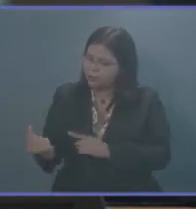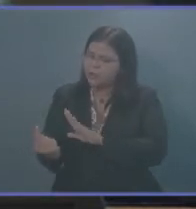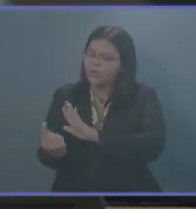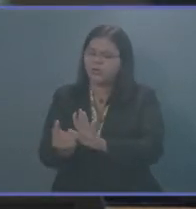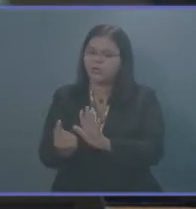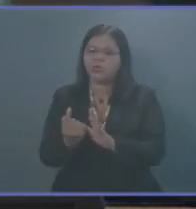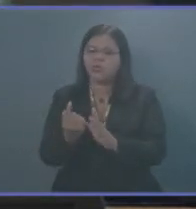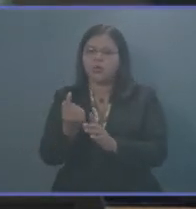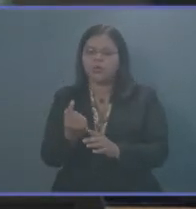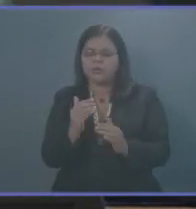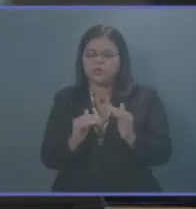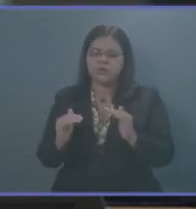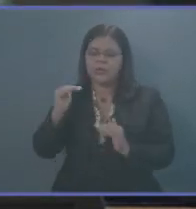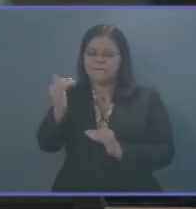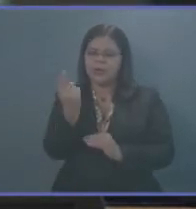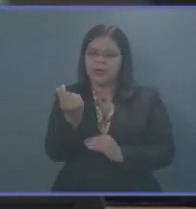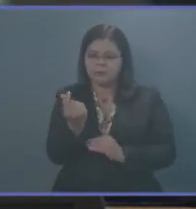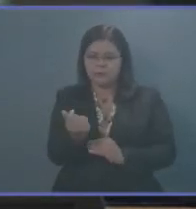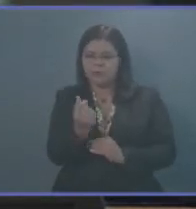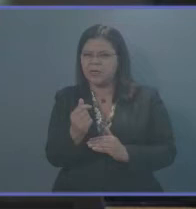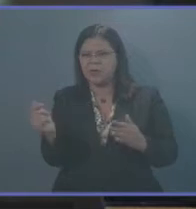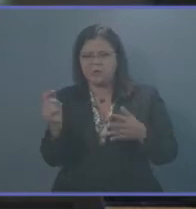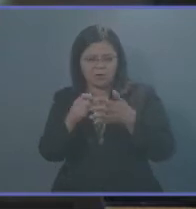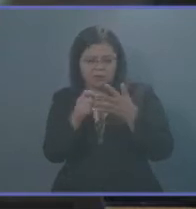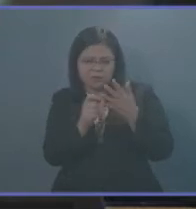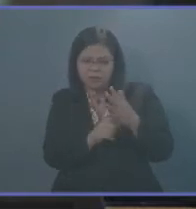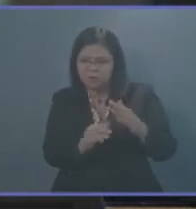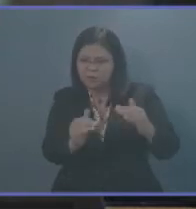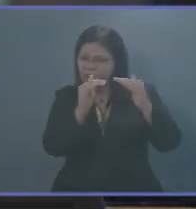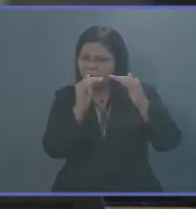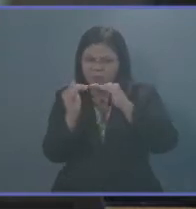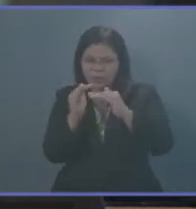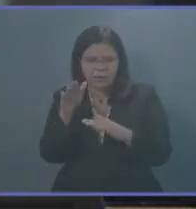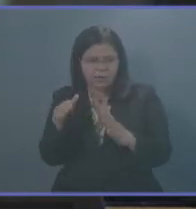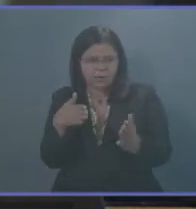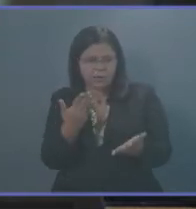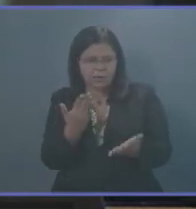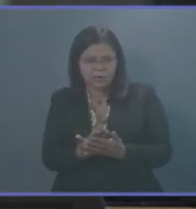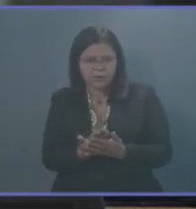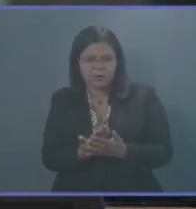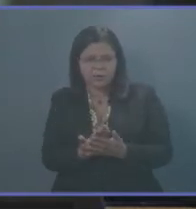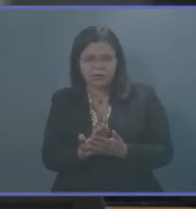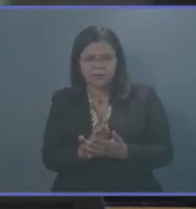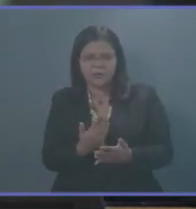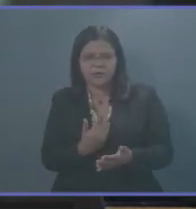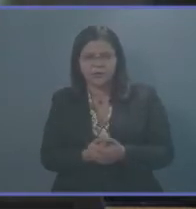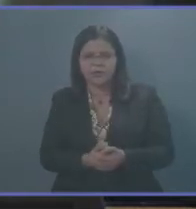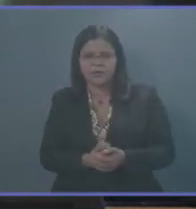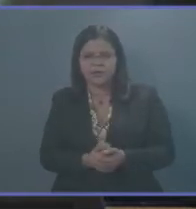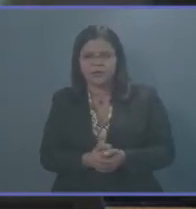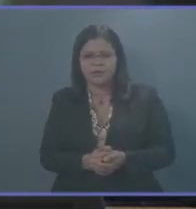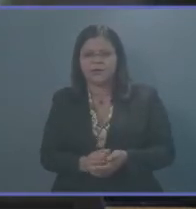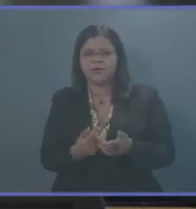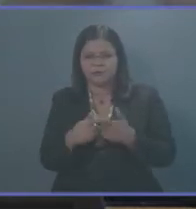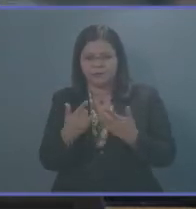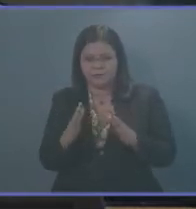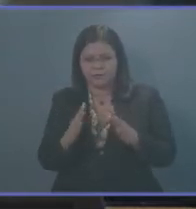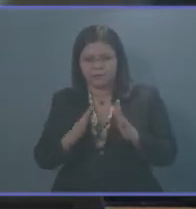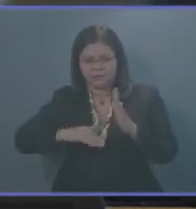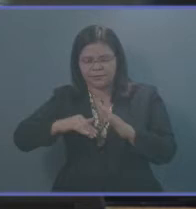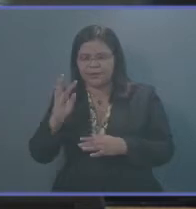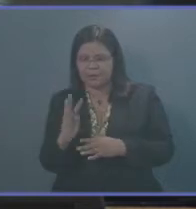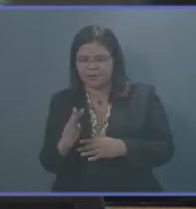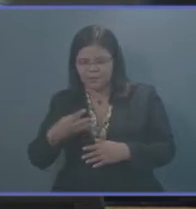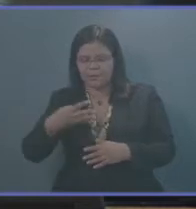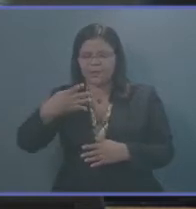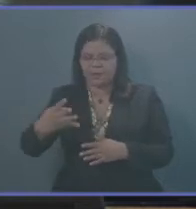principios de generalidad, igualdad, equitativa distribución de la carga tributaria y de no confiscación. Romanos 4. Es conveniente